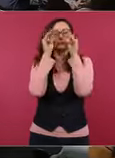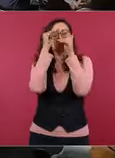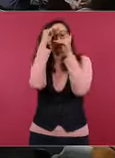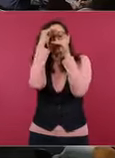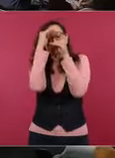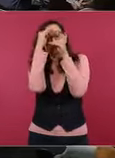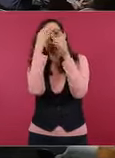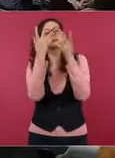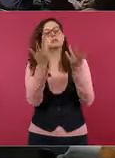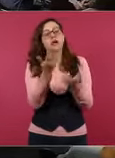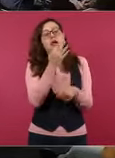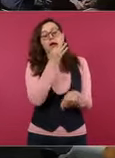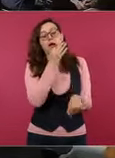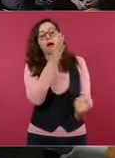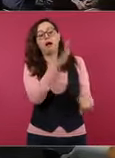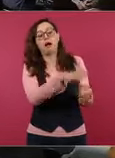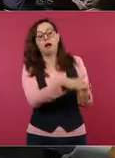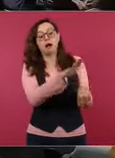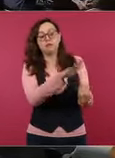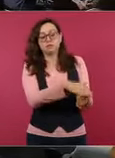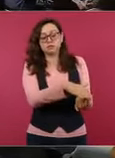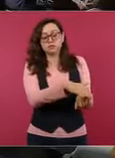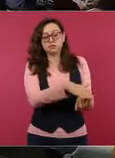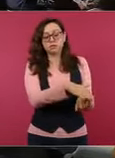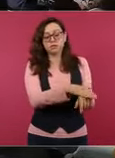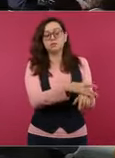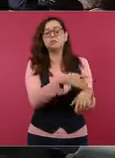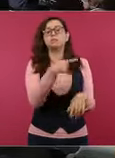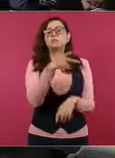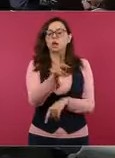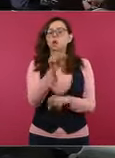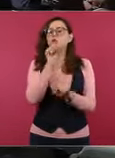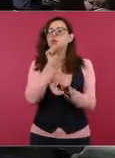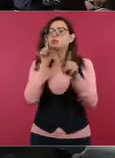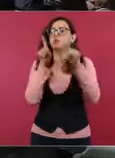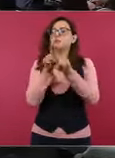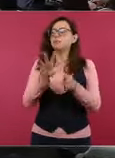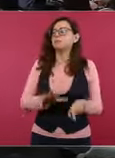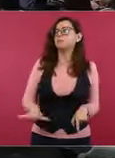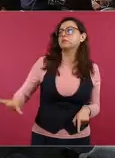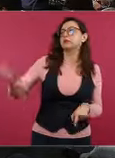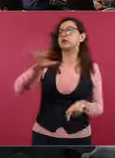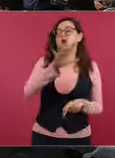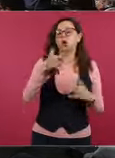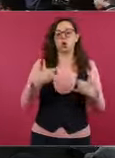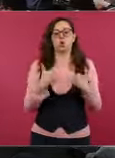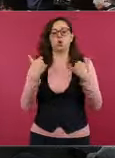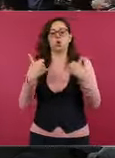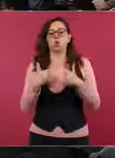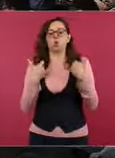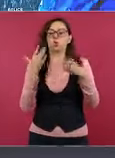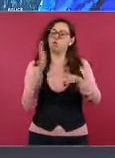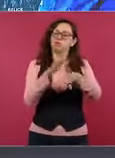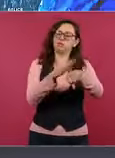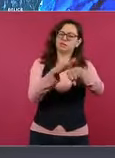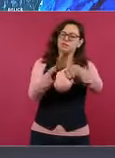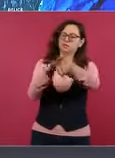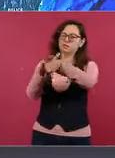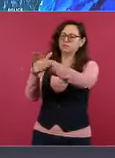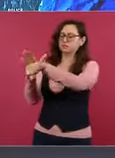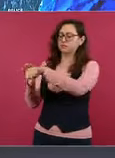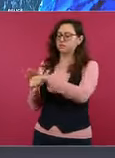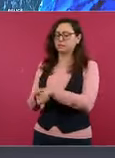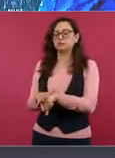construir, y sobre todo para los jóvenes, que son los que más